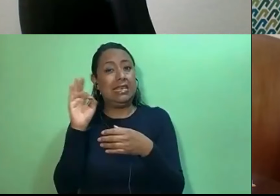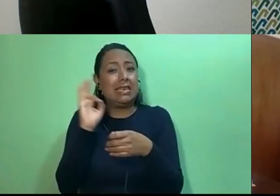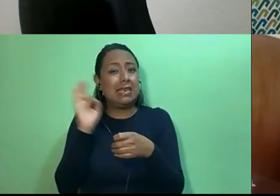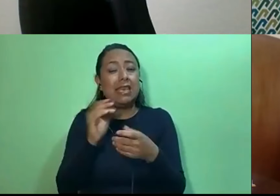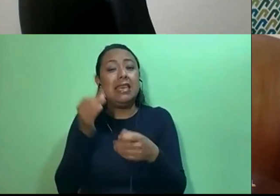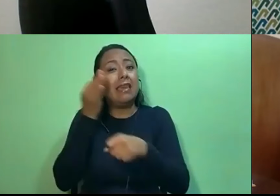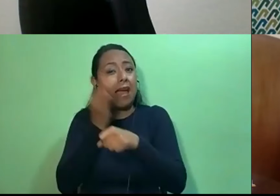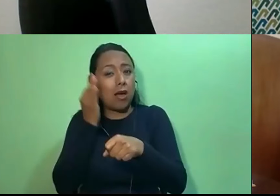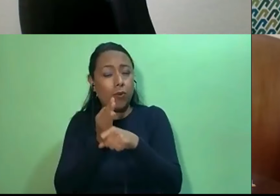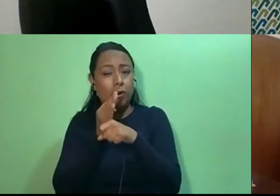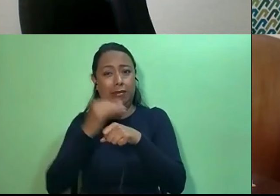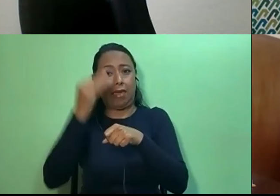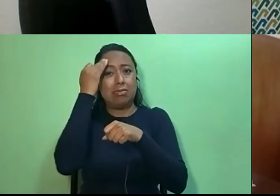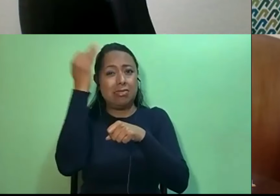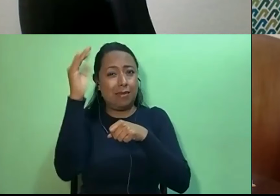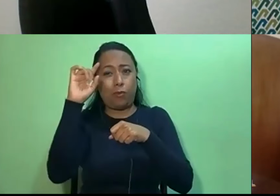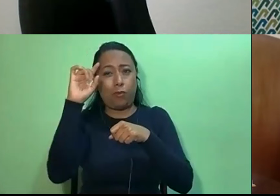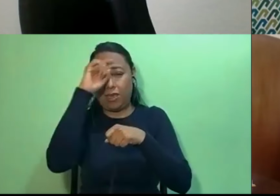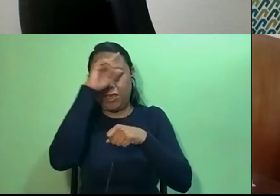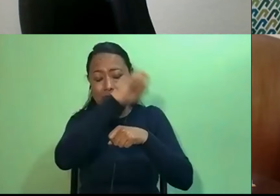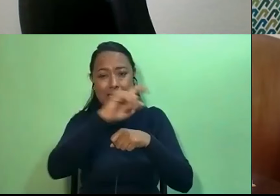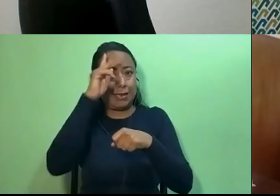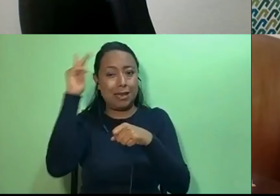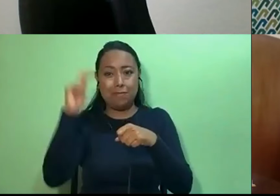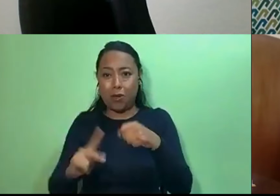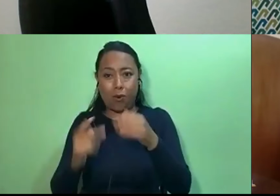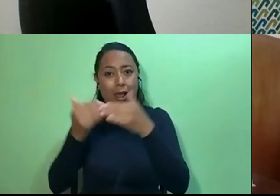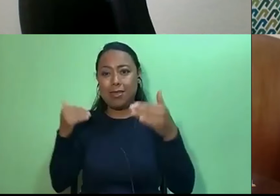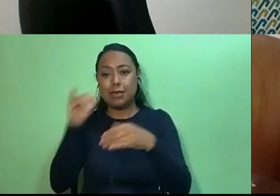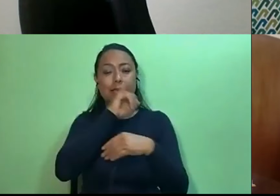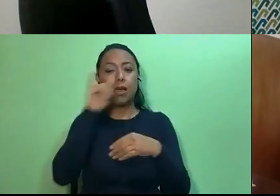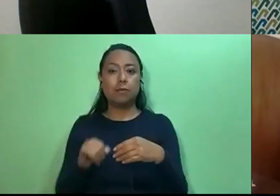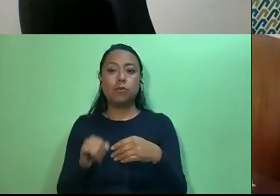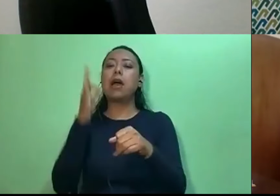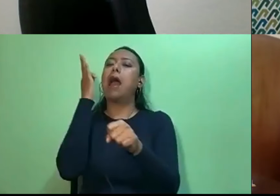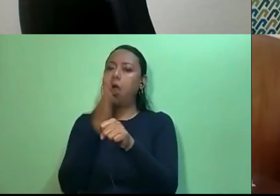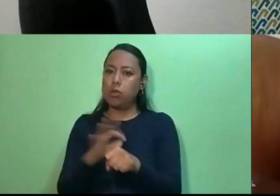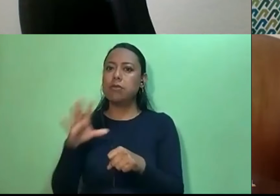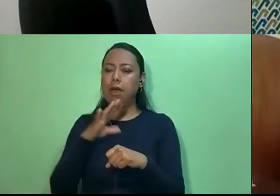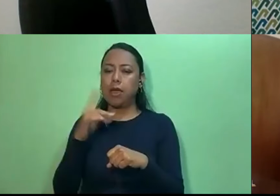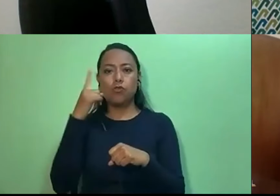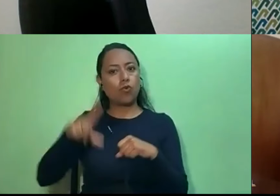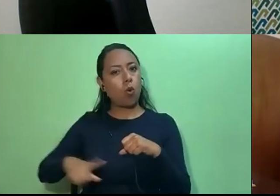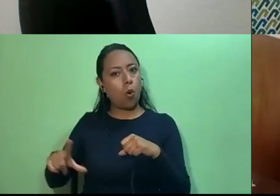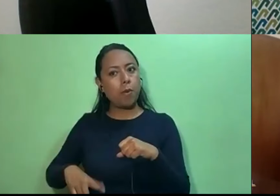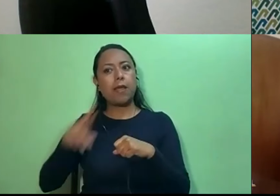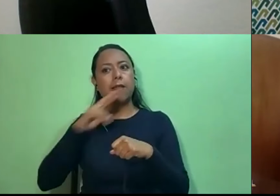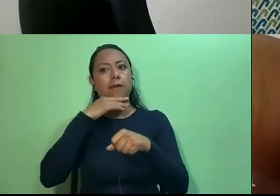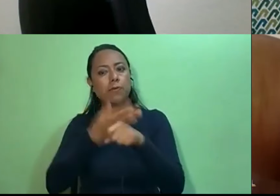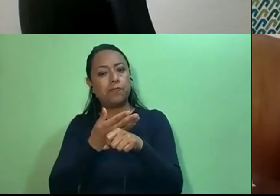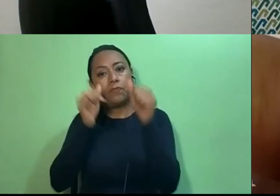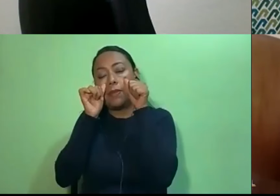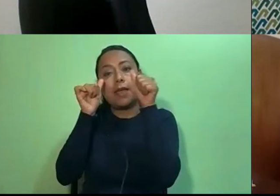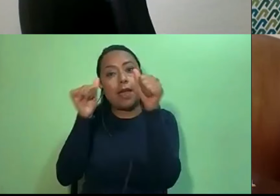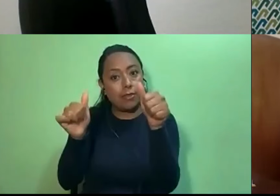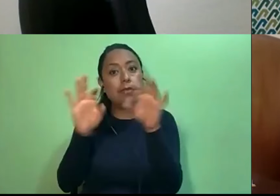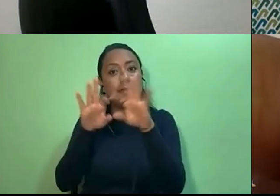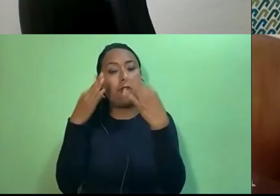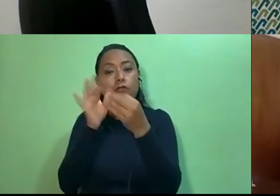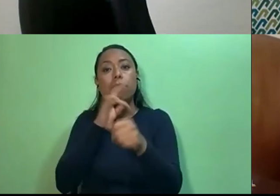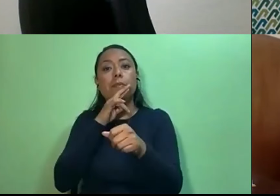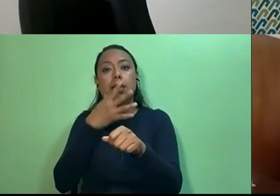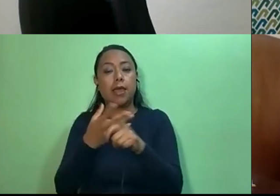esta ciudad, en este país y en todo el mundo, hay un gobierno responsable que atiende de manera también responsable a sus